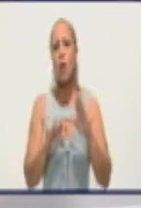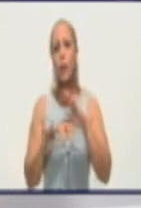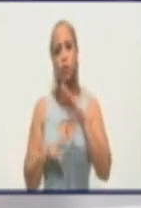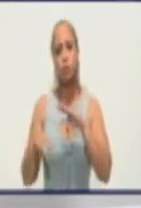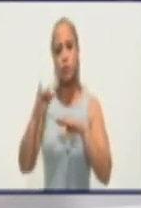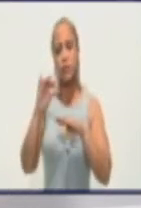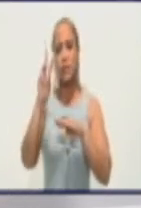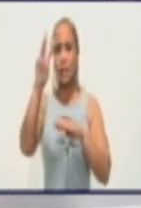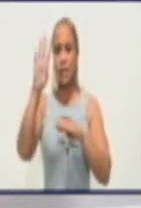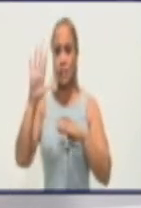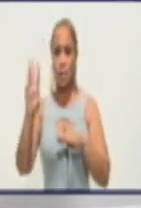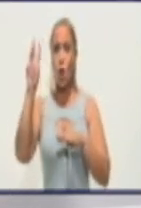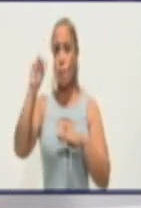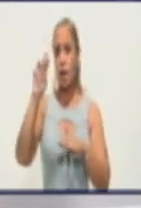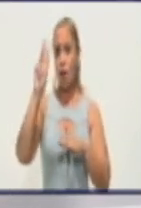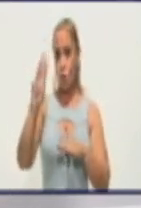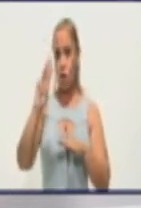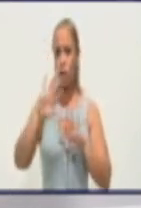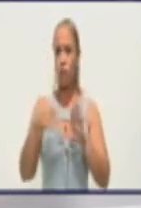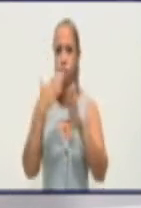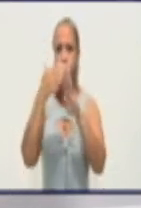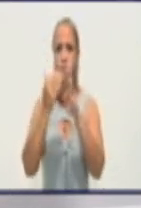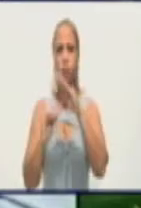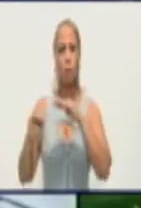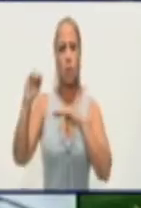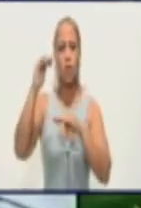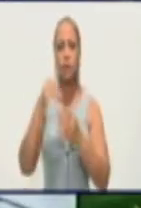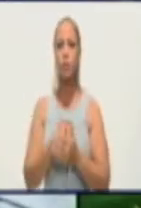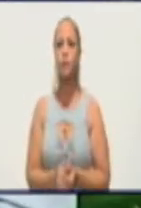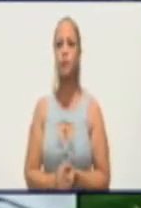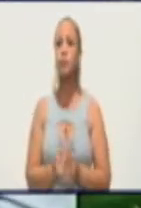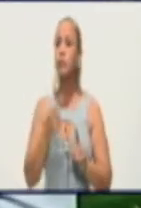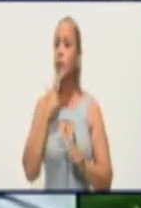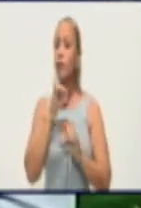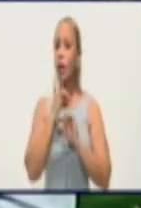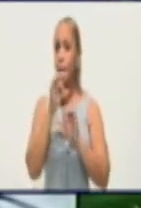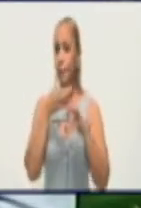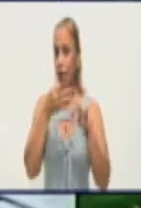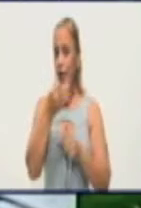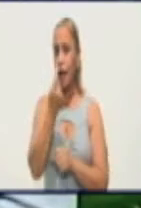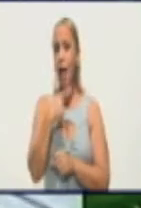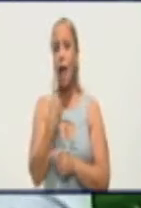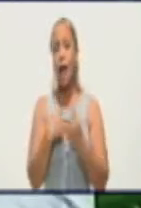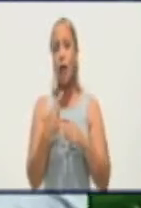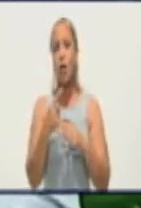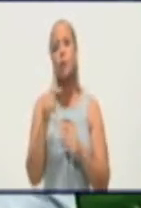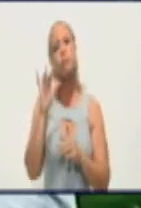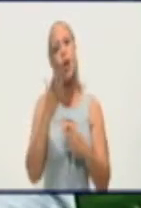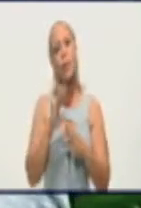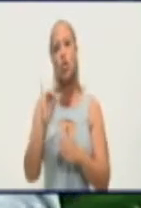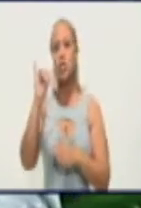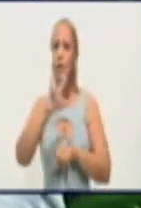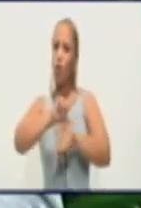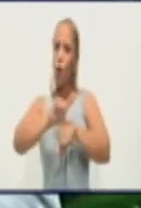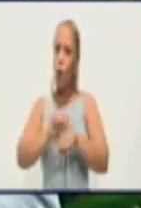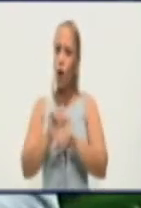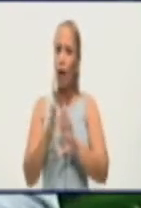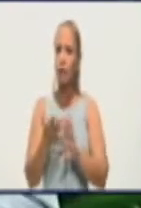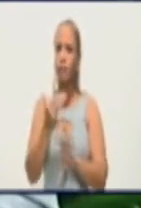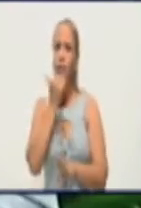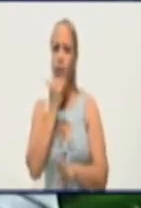máximo sol y yo quisiera preguntarle algo usted decía que hasta 6 horas es el máximo establecido de afectación pero que a su